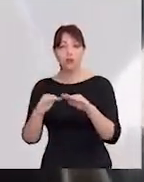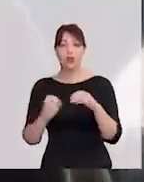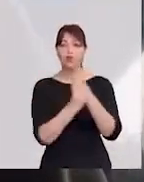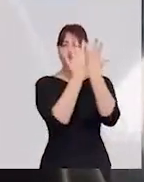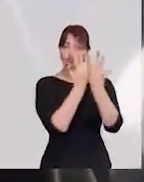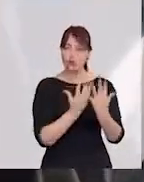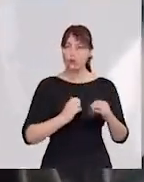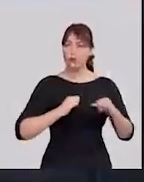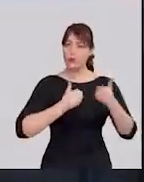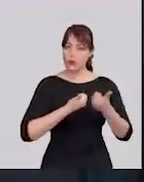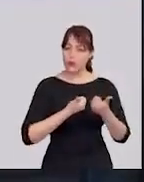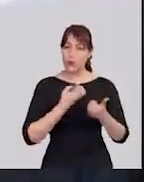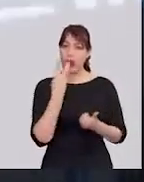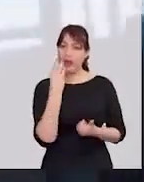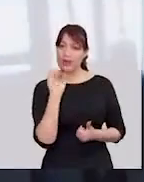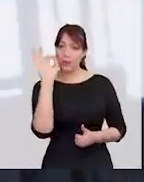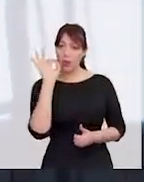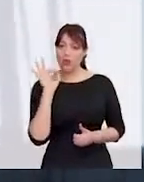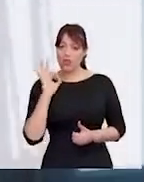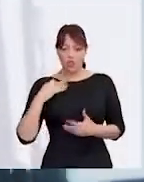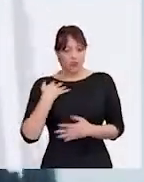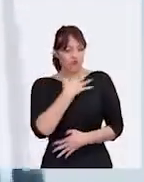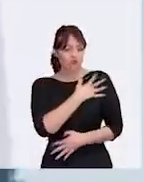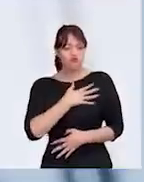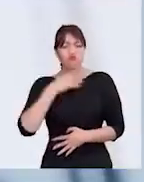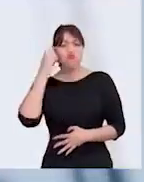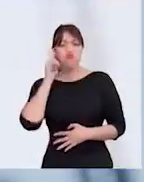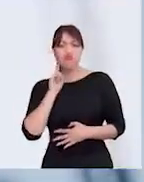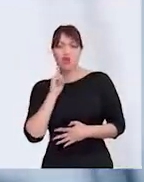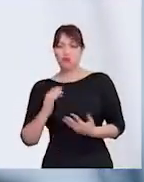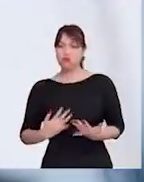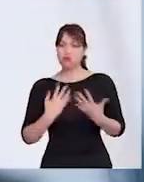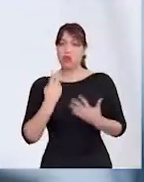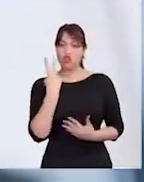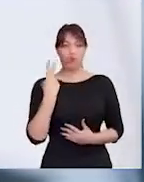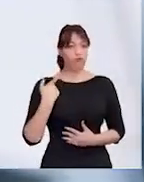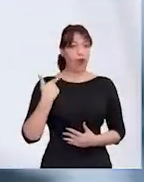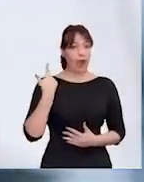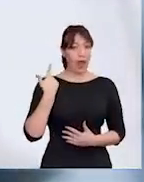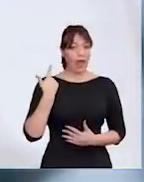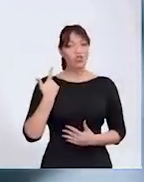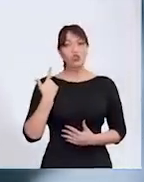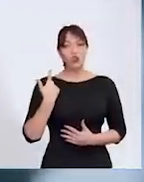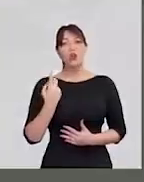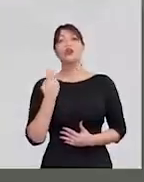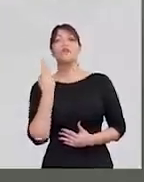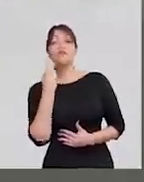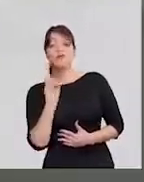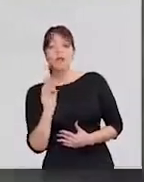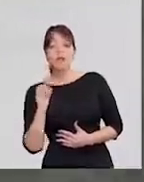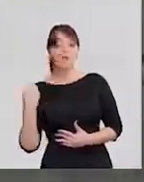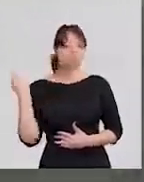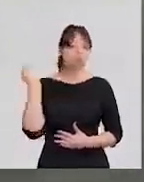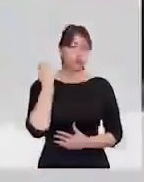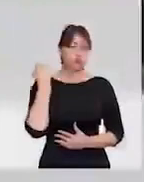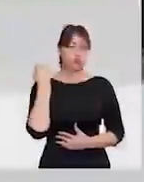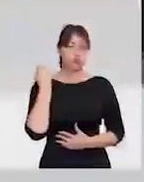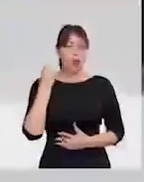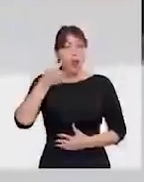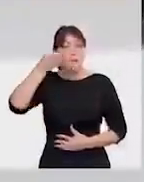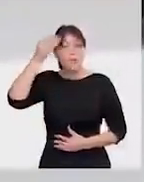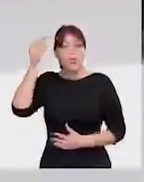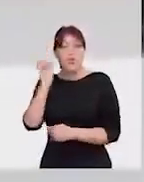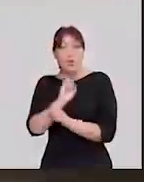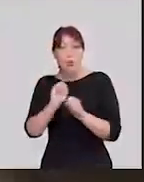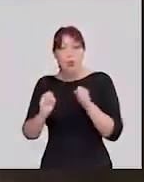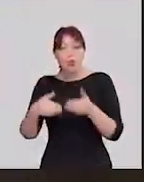la cárcel. Tengo el 30% de mi cuerpo quemado, 2 balazos y más de 20 estocadas. Pero aprendí que uno